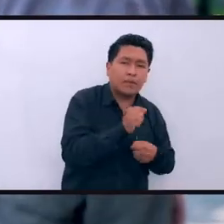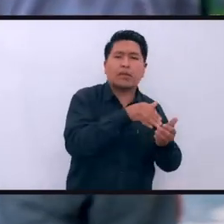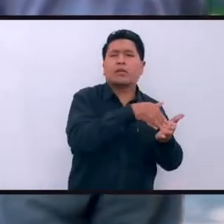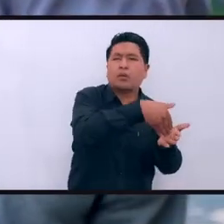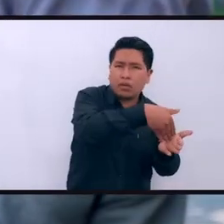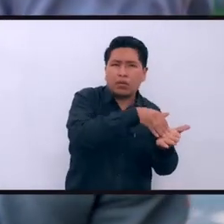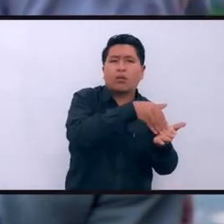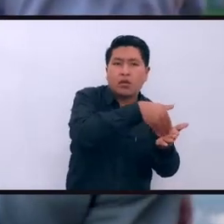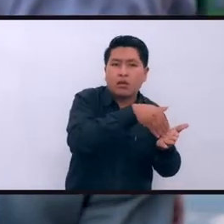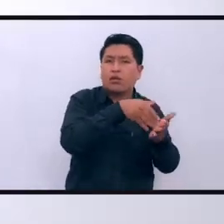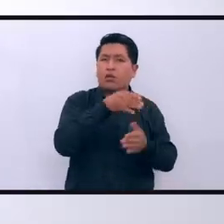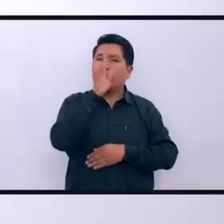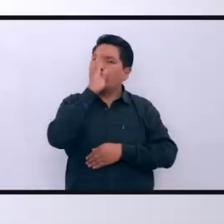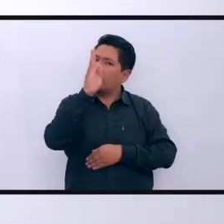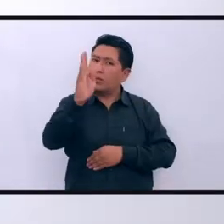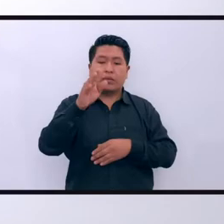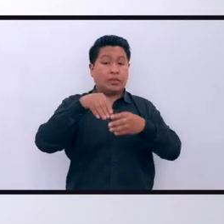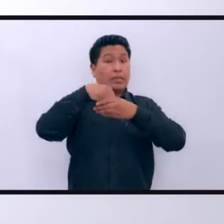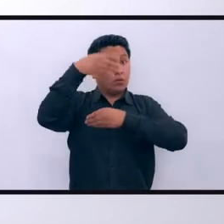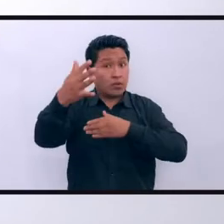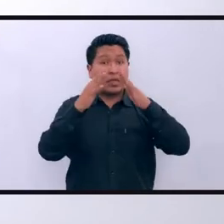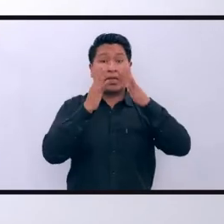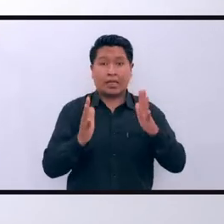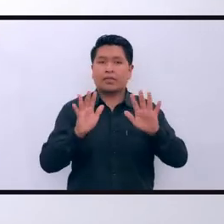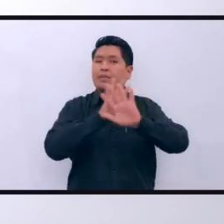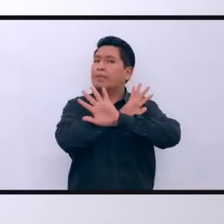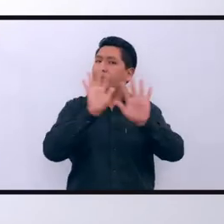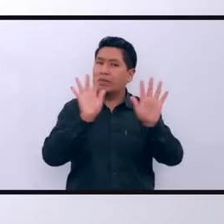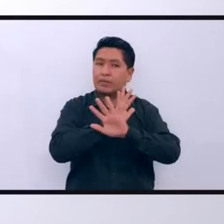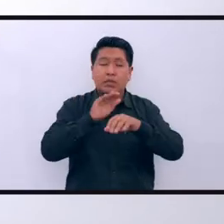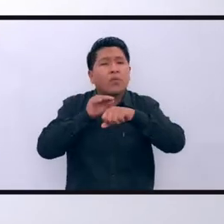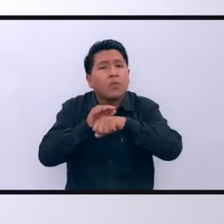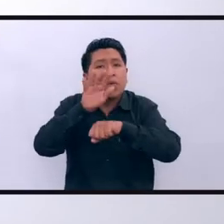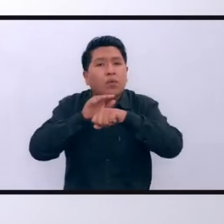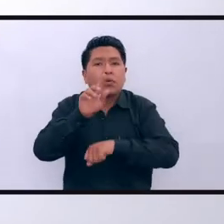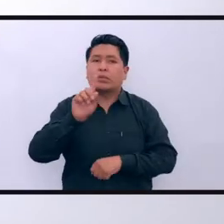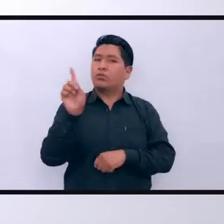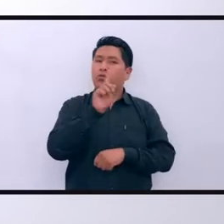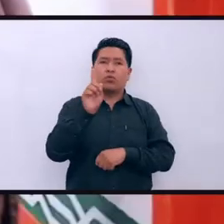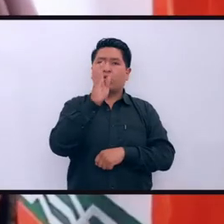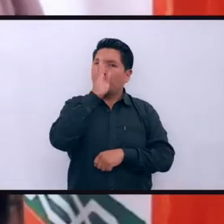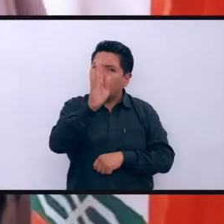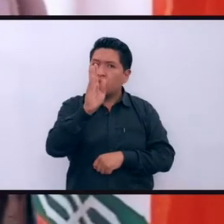los más vulnerables. De forma estricta, no debes salir de casa. No es una